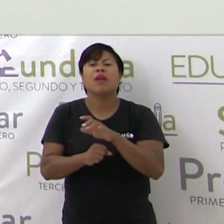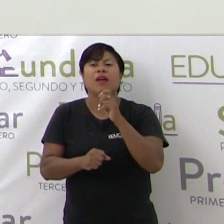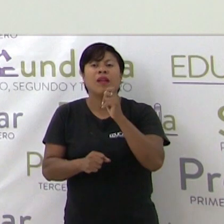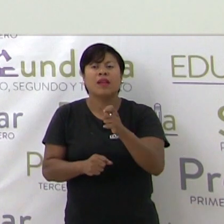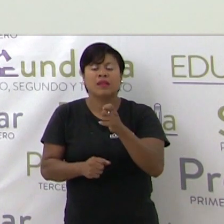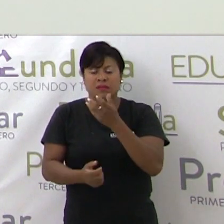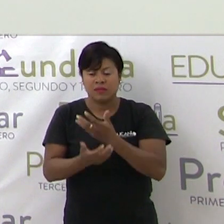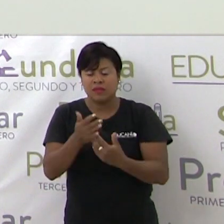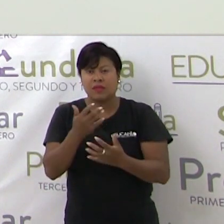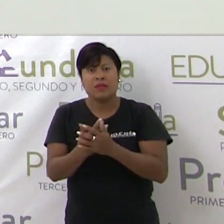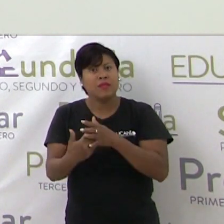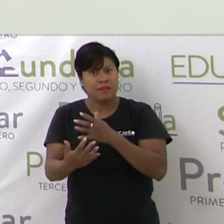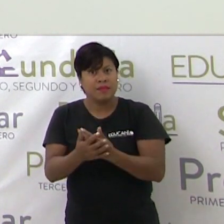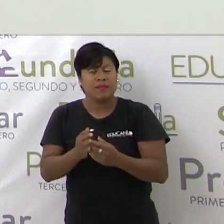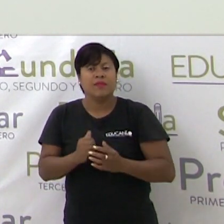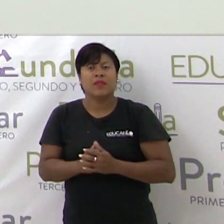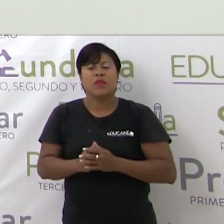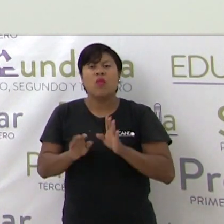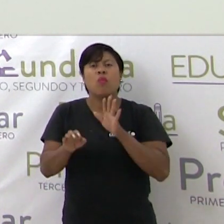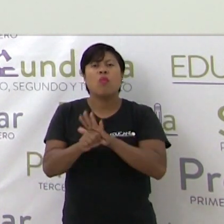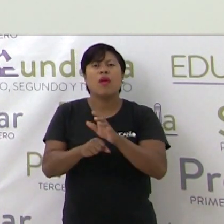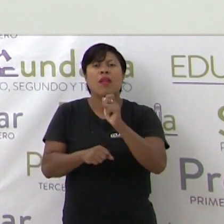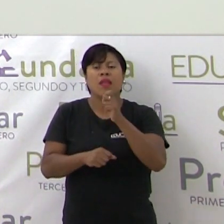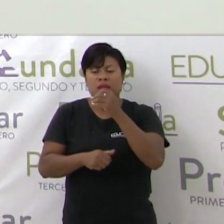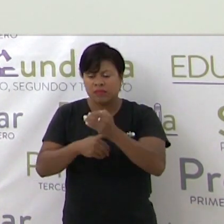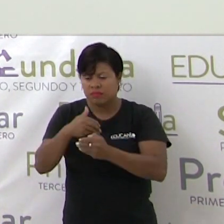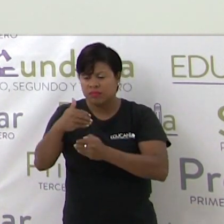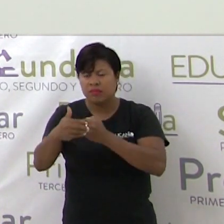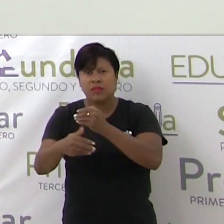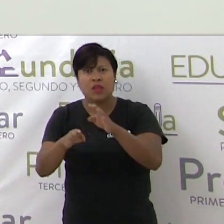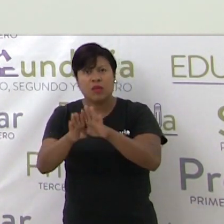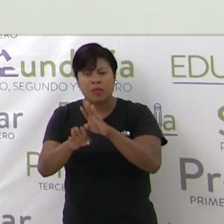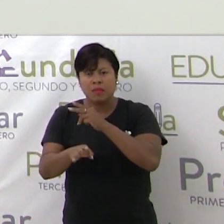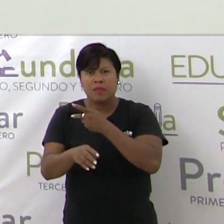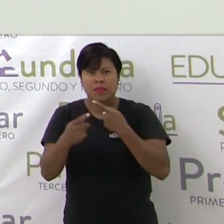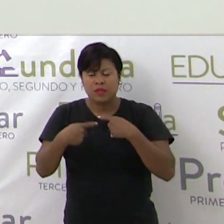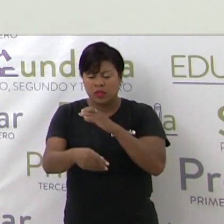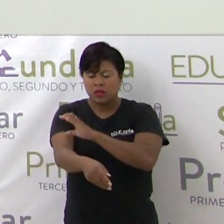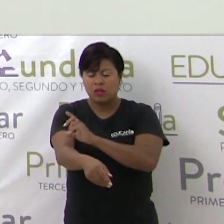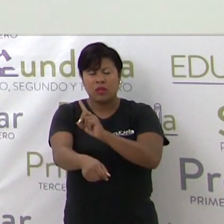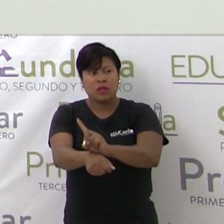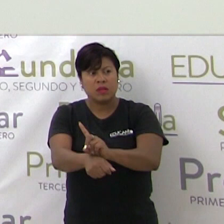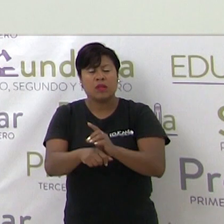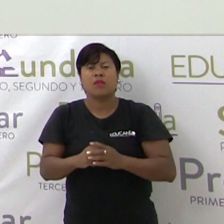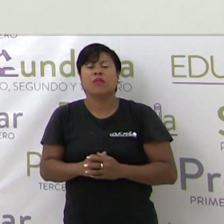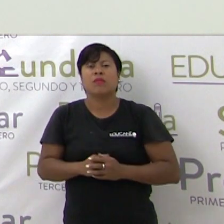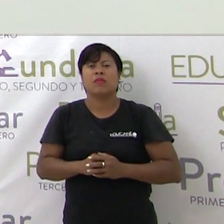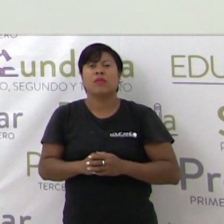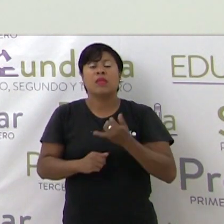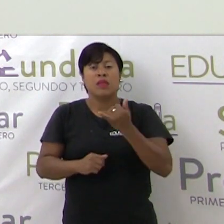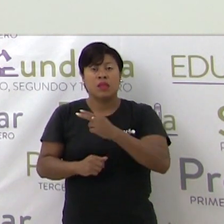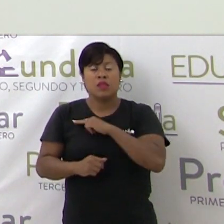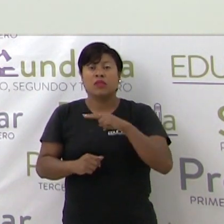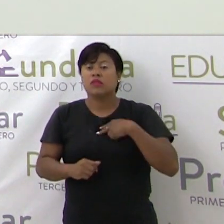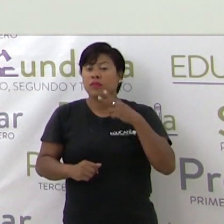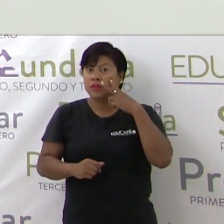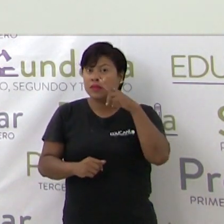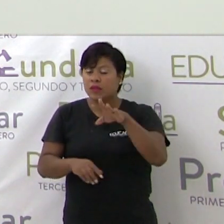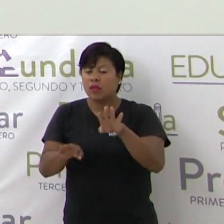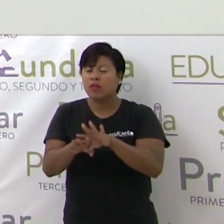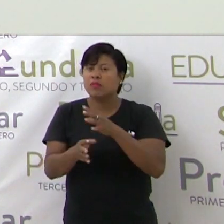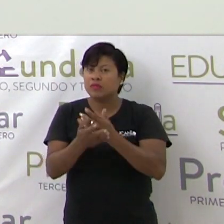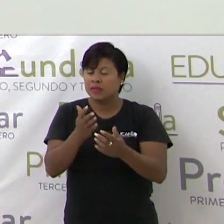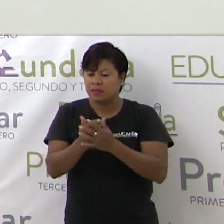del coordinador, cuáles son los pasos que debe seguir un coordinador de una tertulia literaria y vamos a ver cómo se